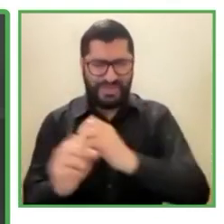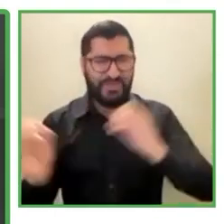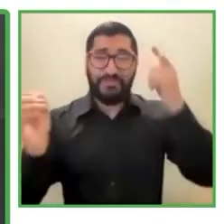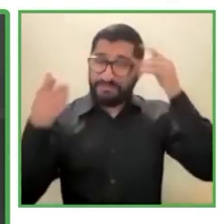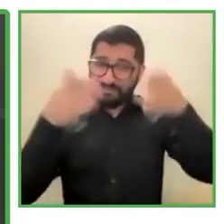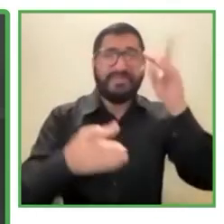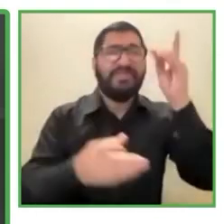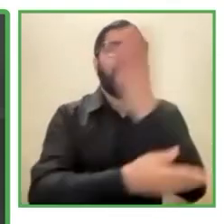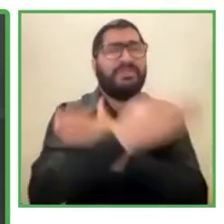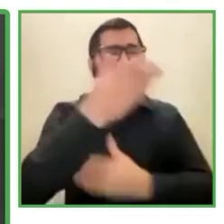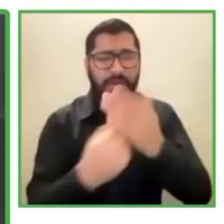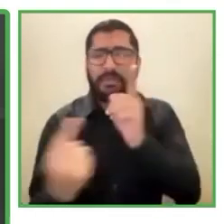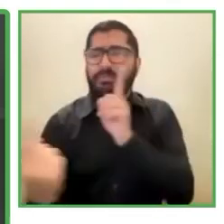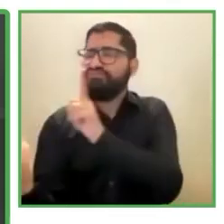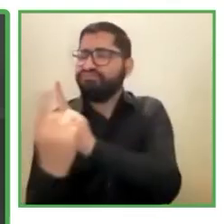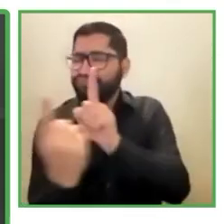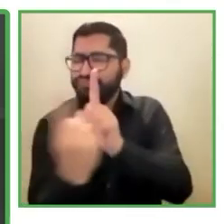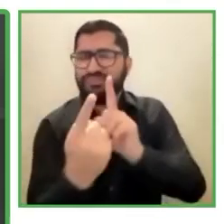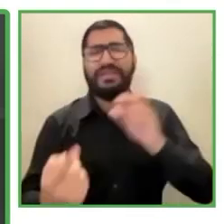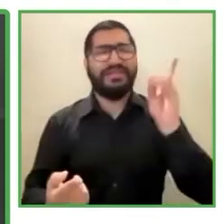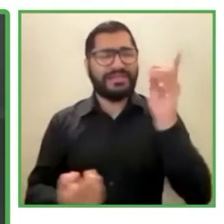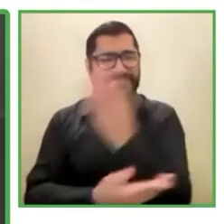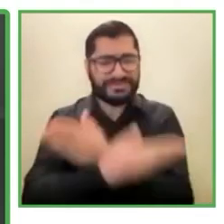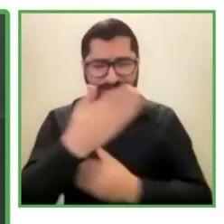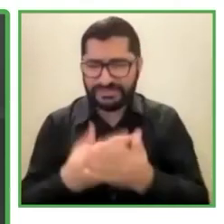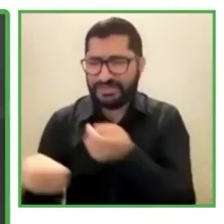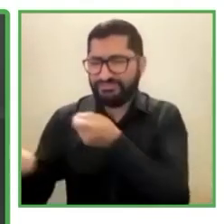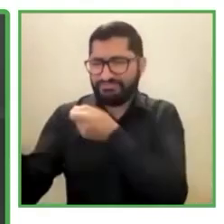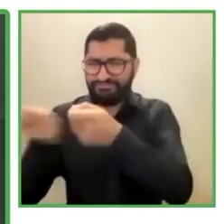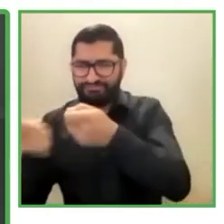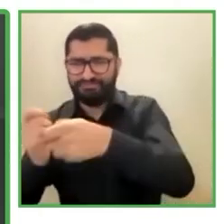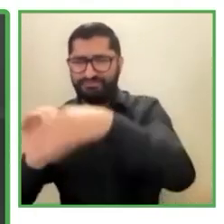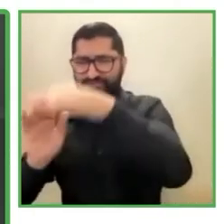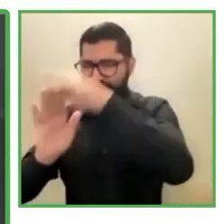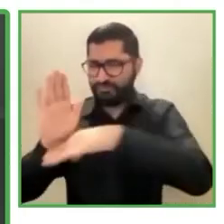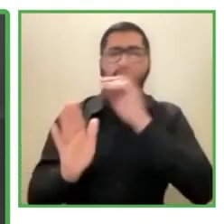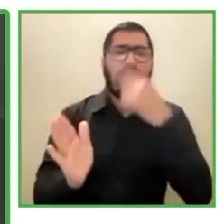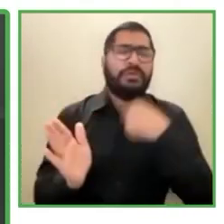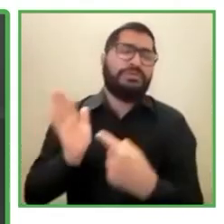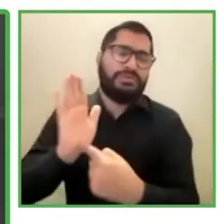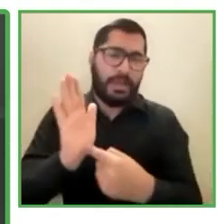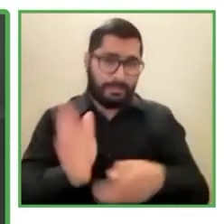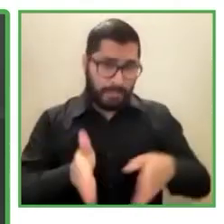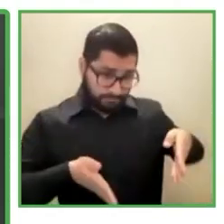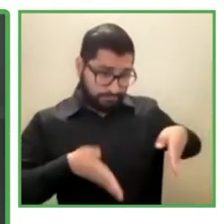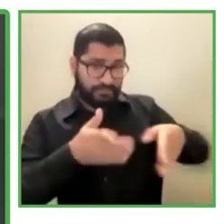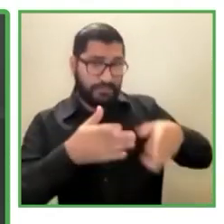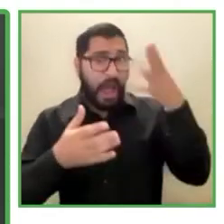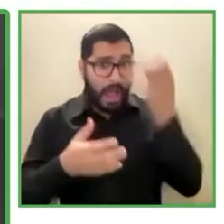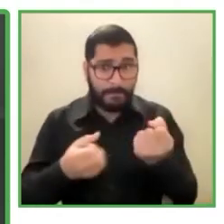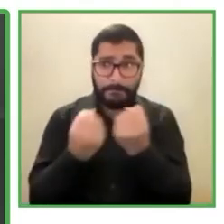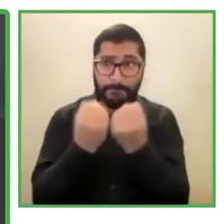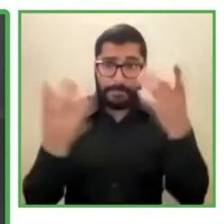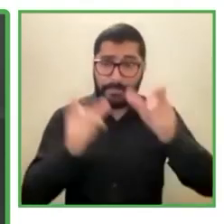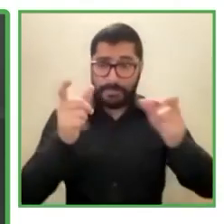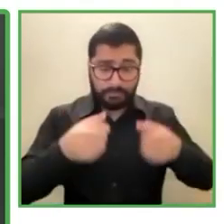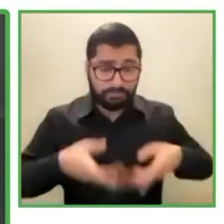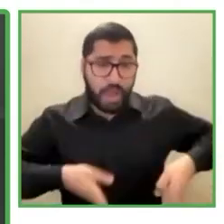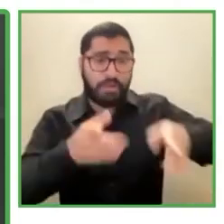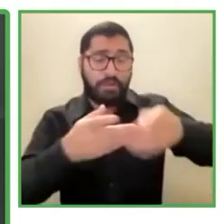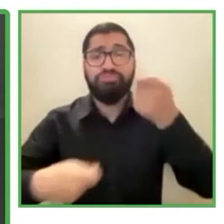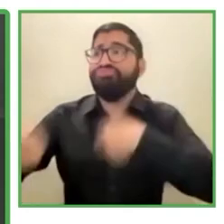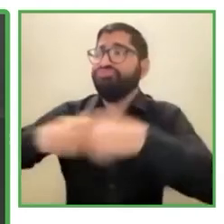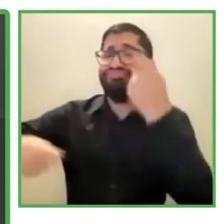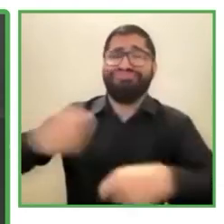en la economía informal, como por ejemplo el comercio callejero. Si bien la recuperación económica está en marcha, las